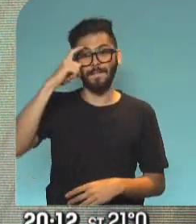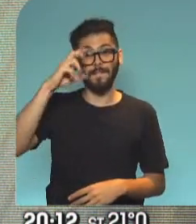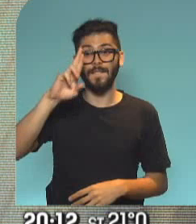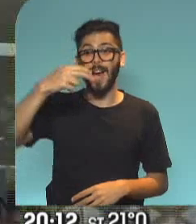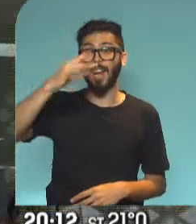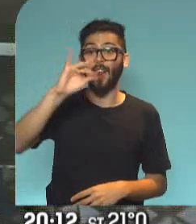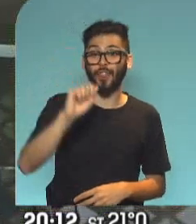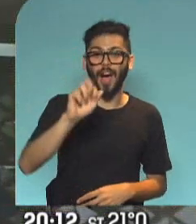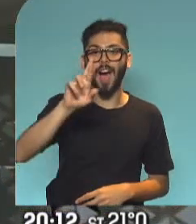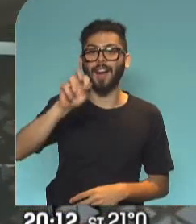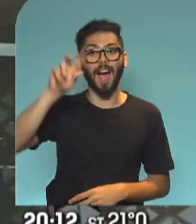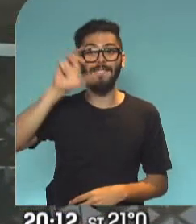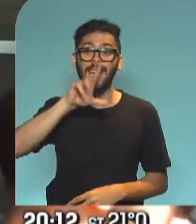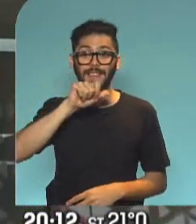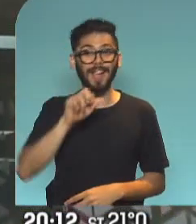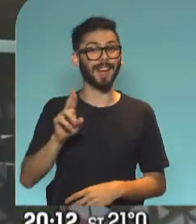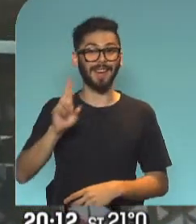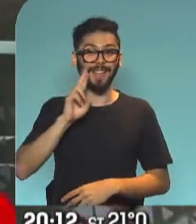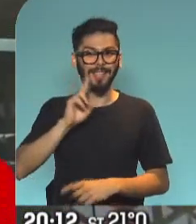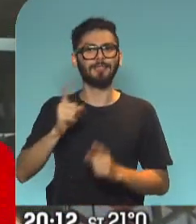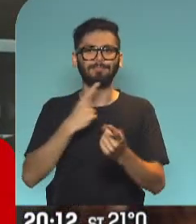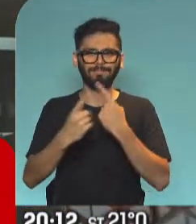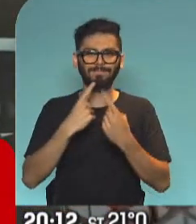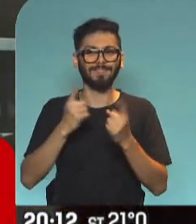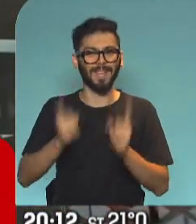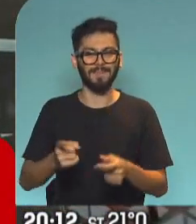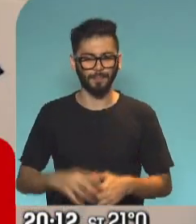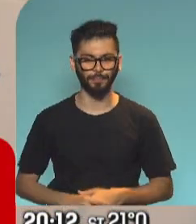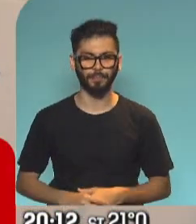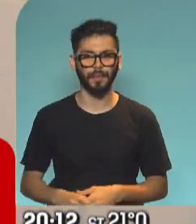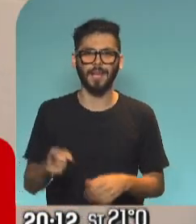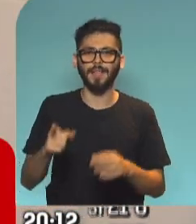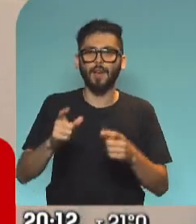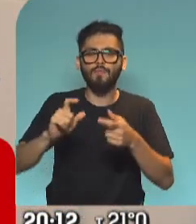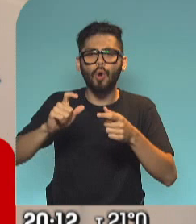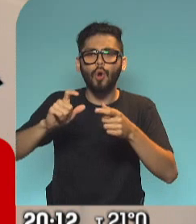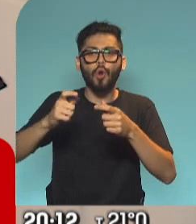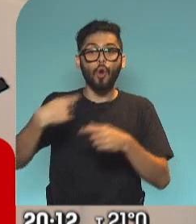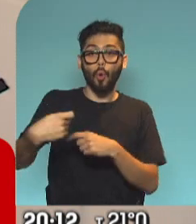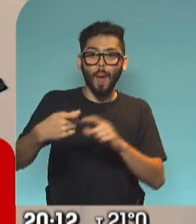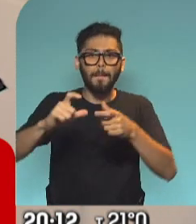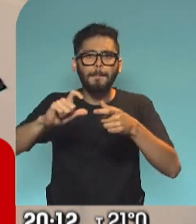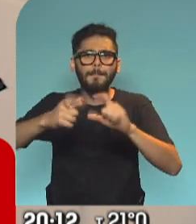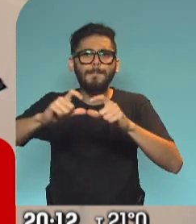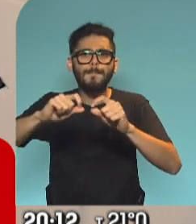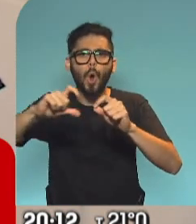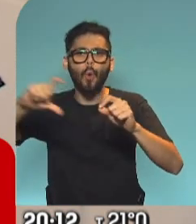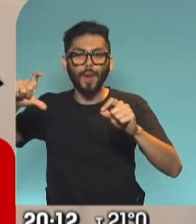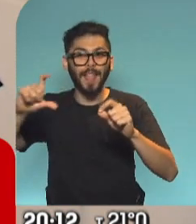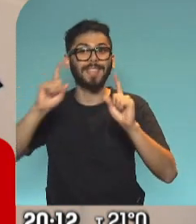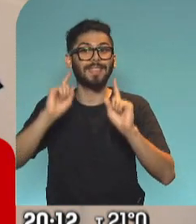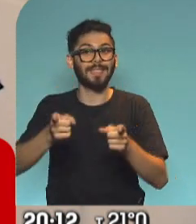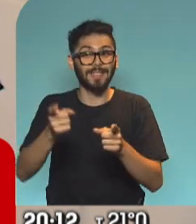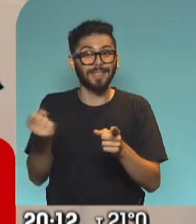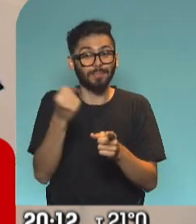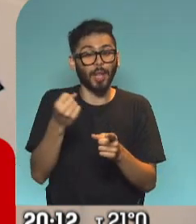tema. Es una nueva fórmula de movilidad que trae algo muy importante para los jubilados y jubiladas argentinas, que es